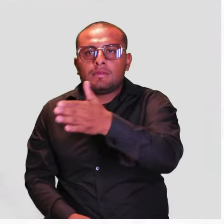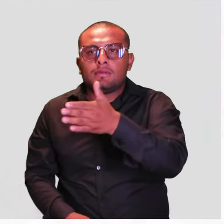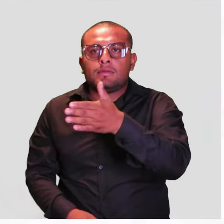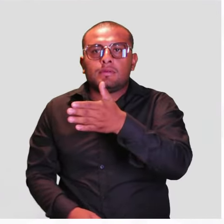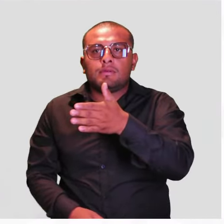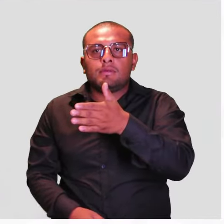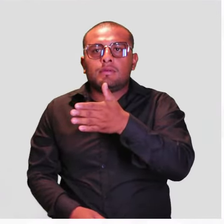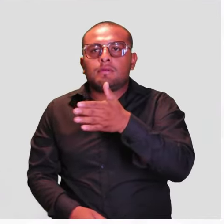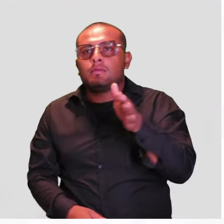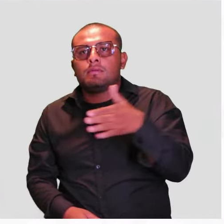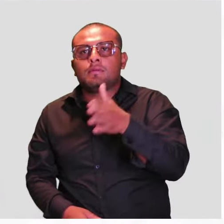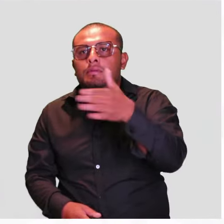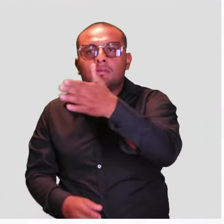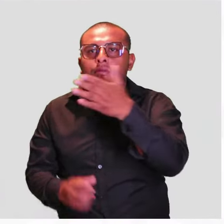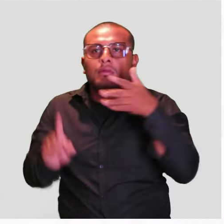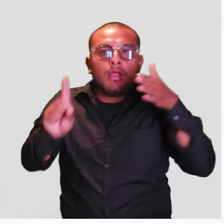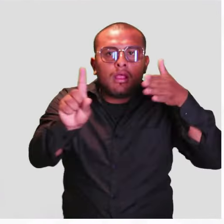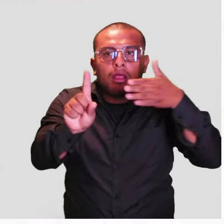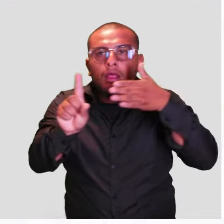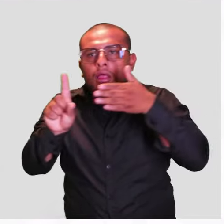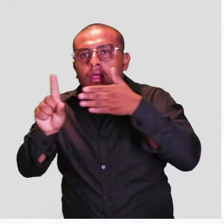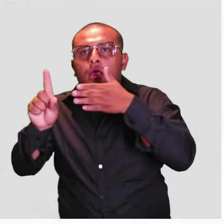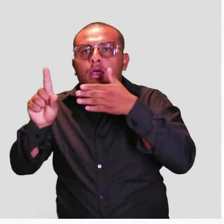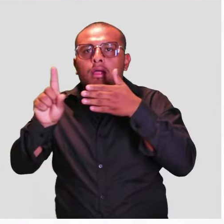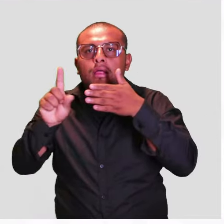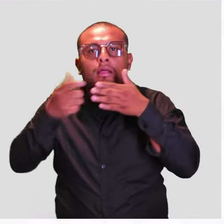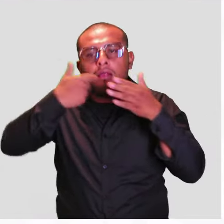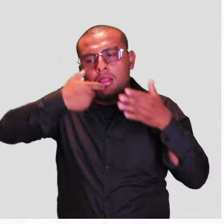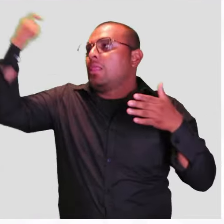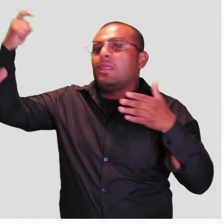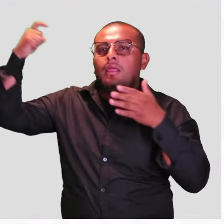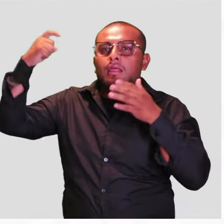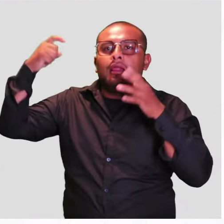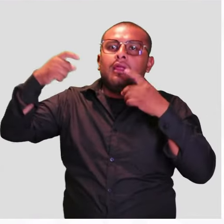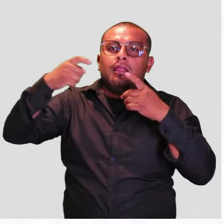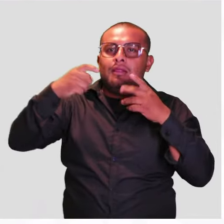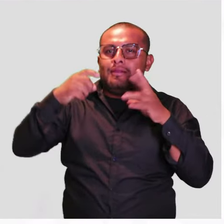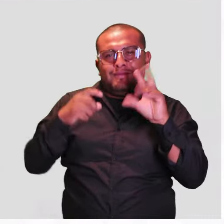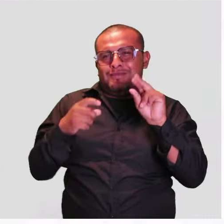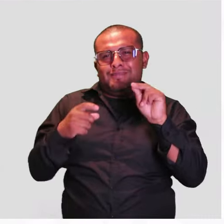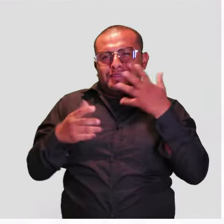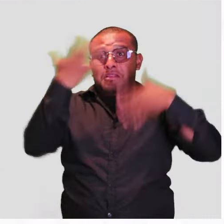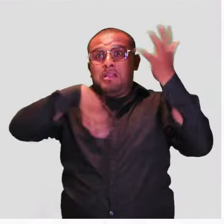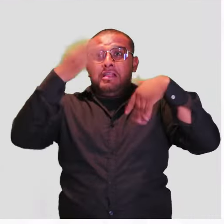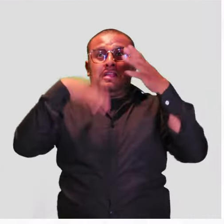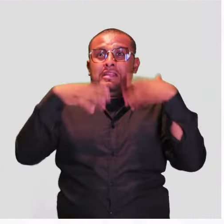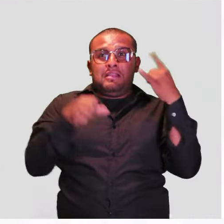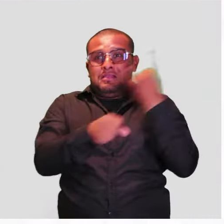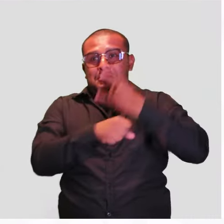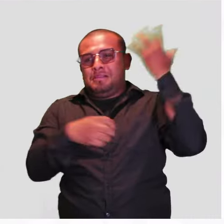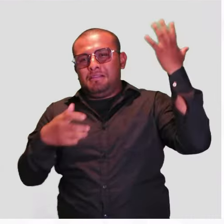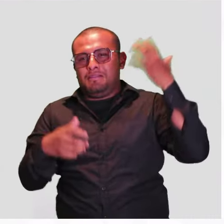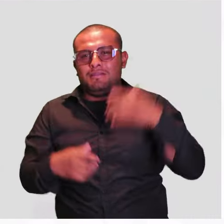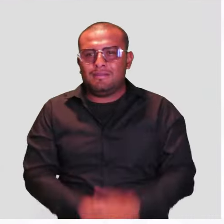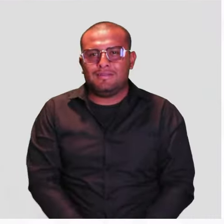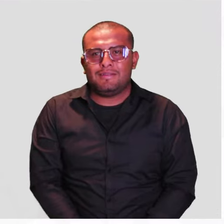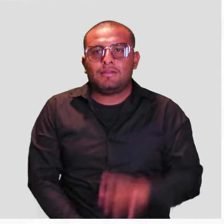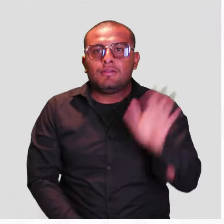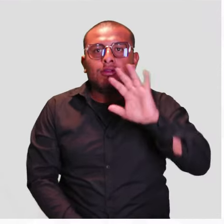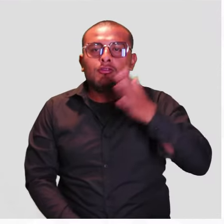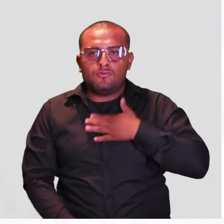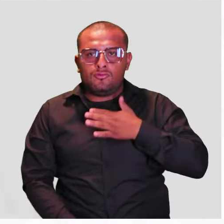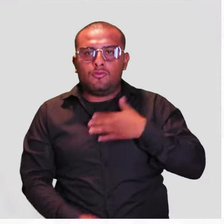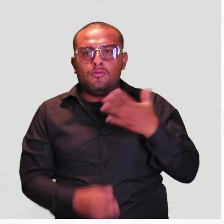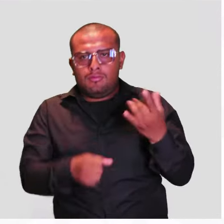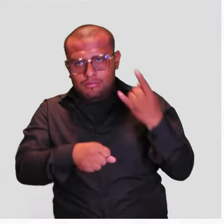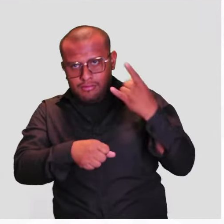soy vocero de nadie. No soy yo quien anda buscando alianzas de facto con otros partidos para perpetuarme en el poder.